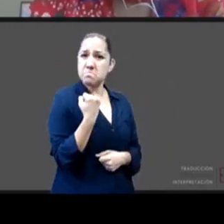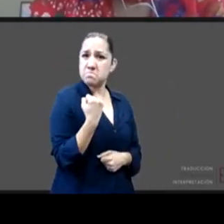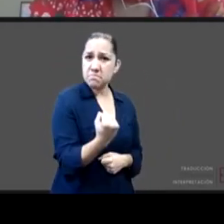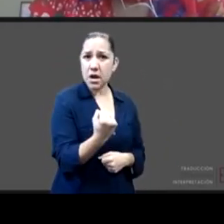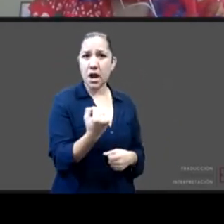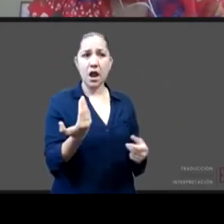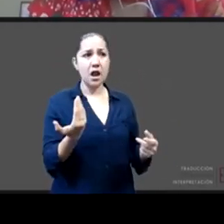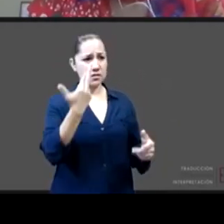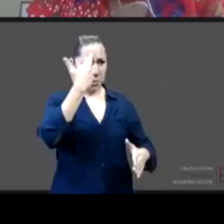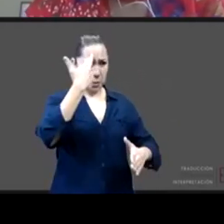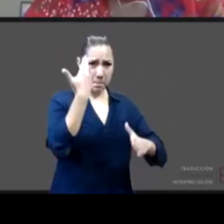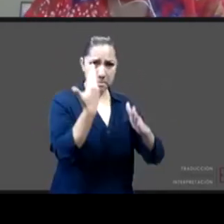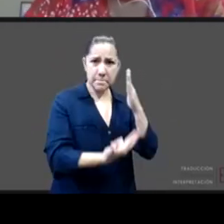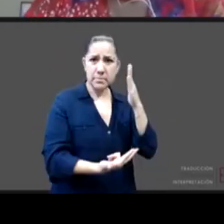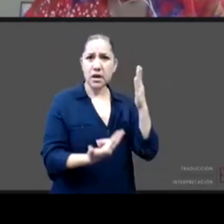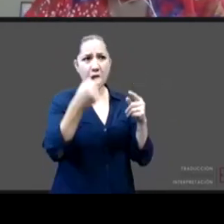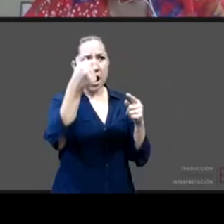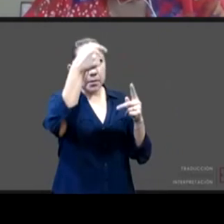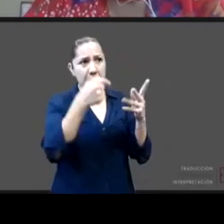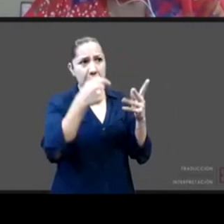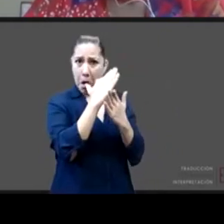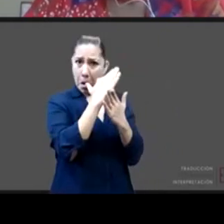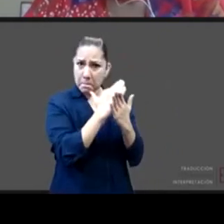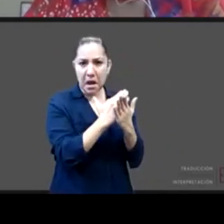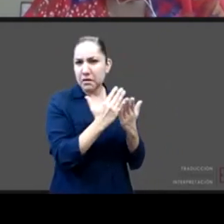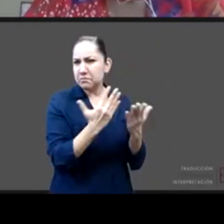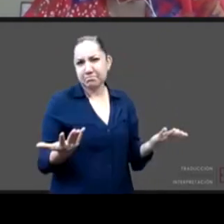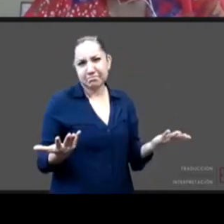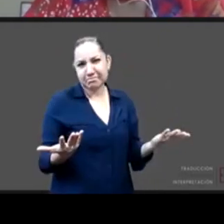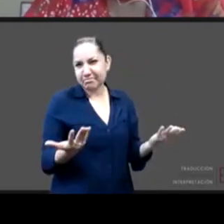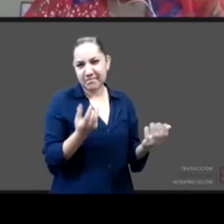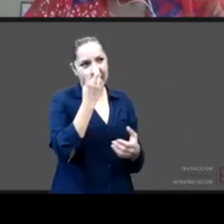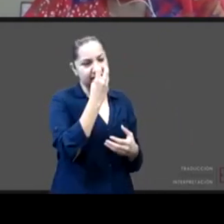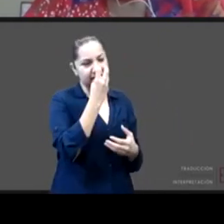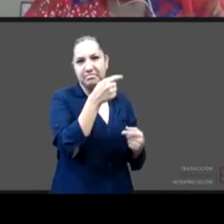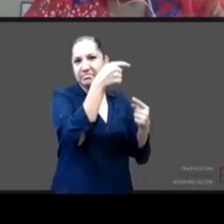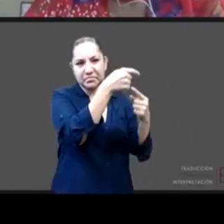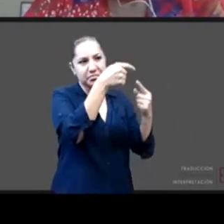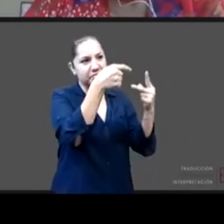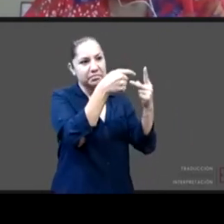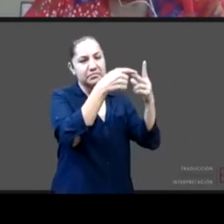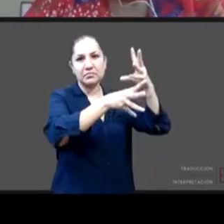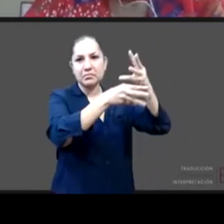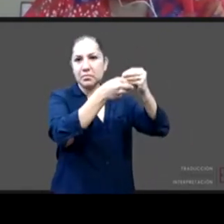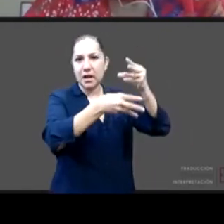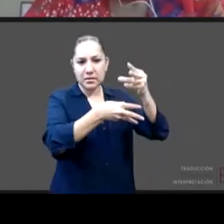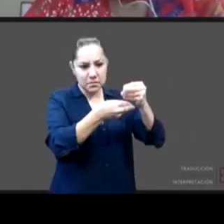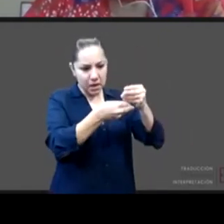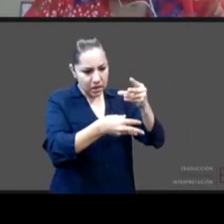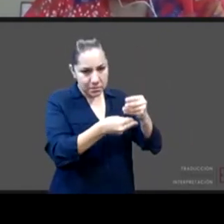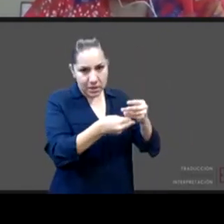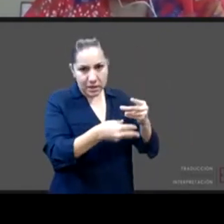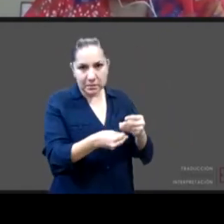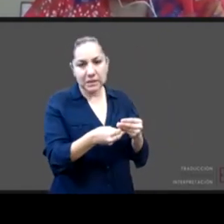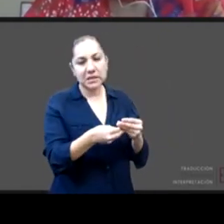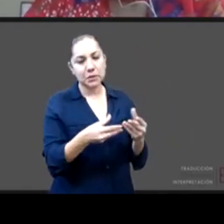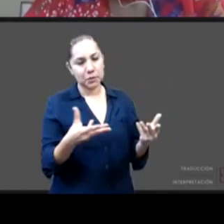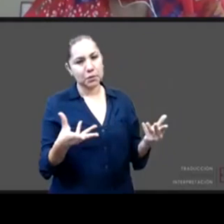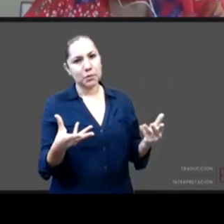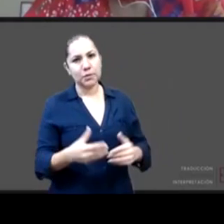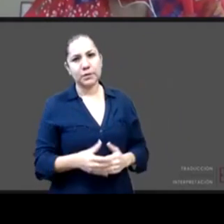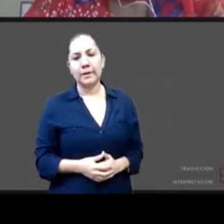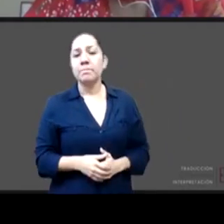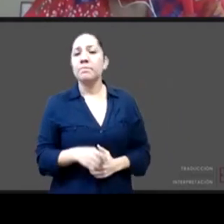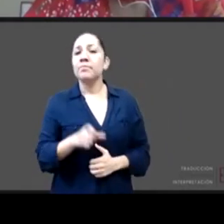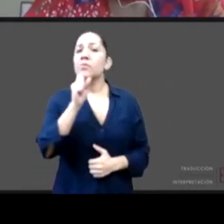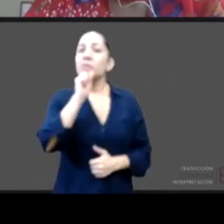de cuidado extremo que tendría que haber, y no es entonces tampoco fortuito que haya